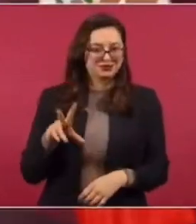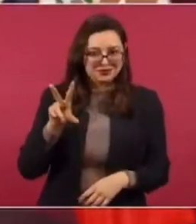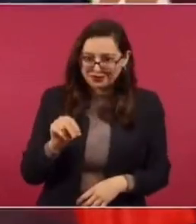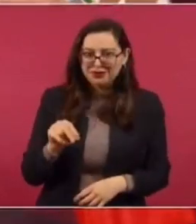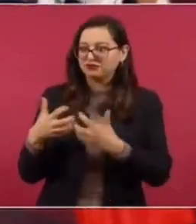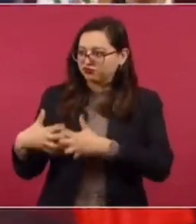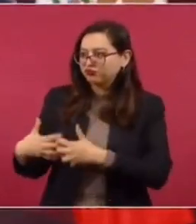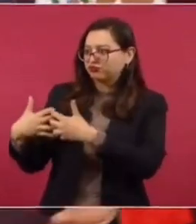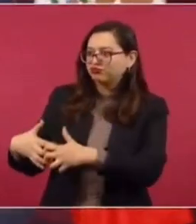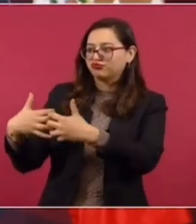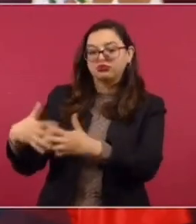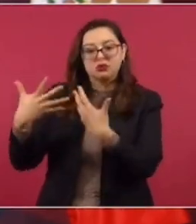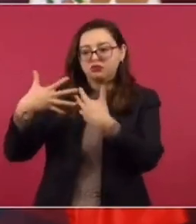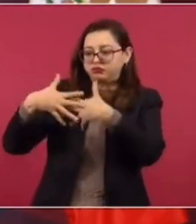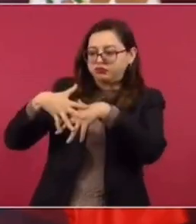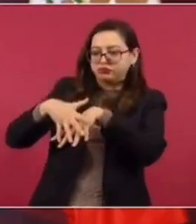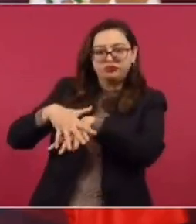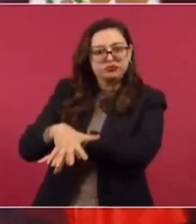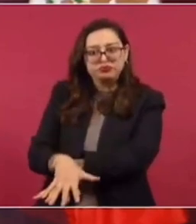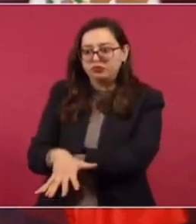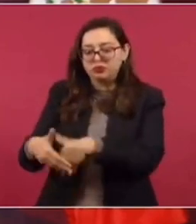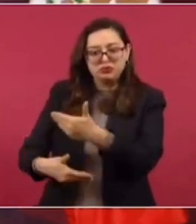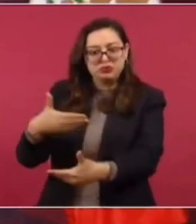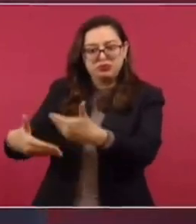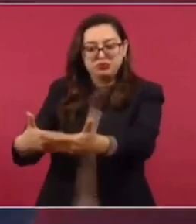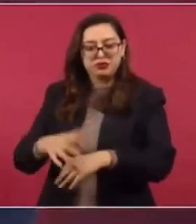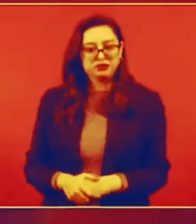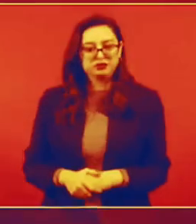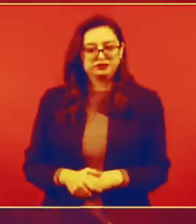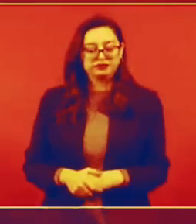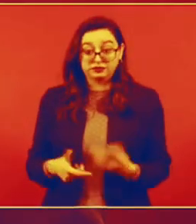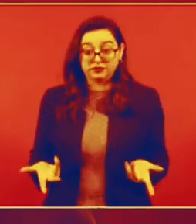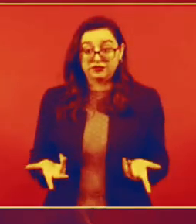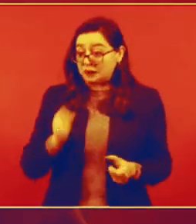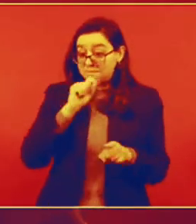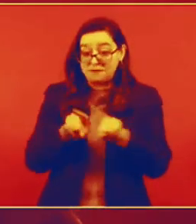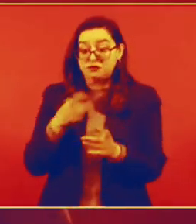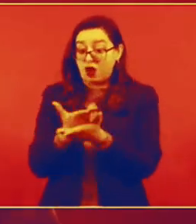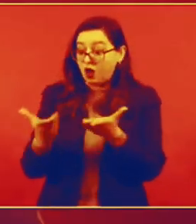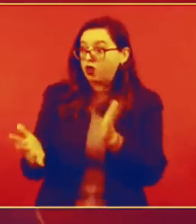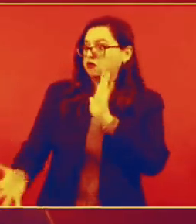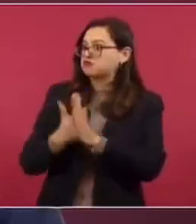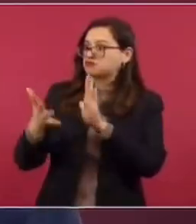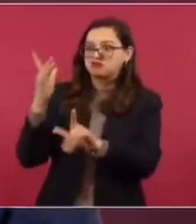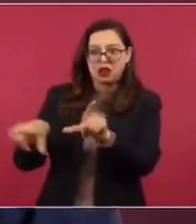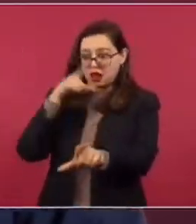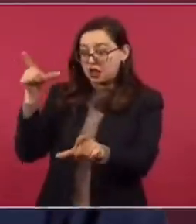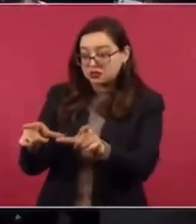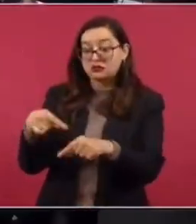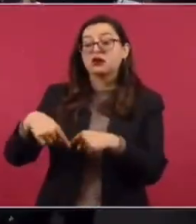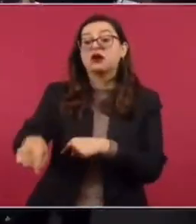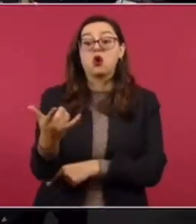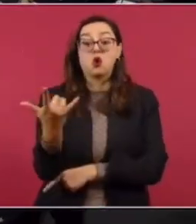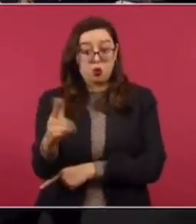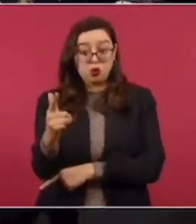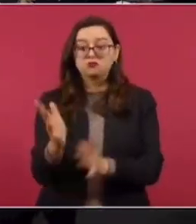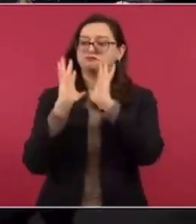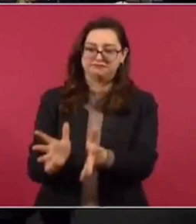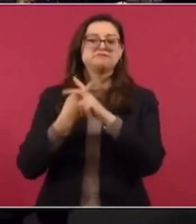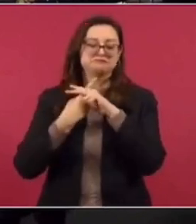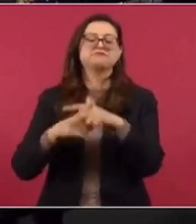por planta y se va integrando. Es un proceso. Entonces, se terminó la refinería y en julio ya vamos a estar produciendo. Sí, vamos a estar